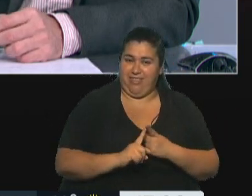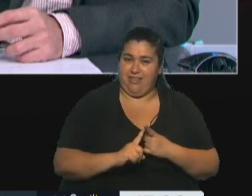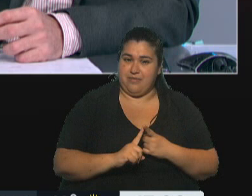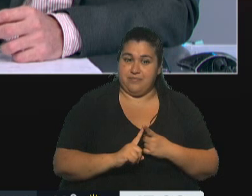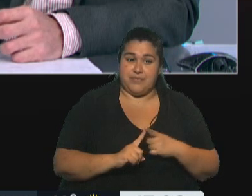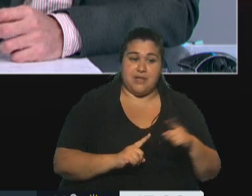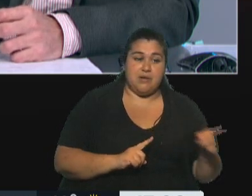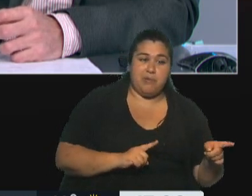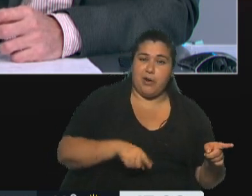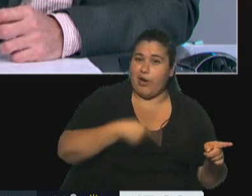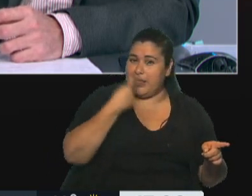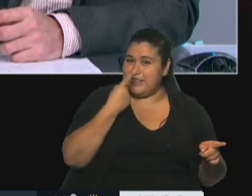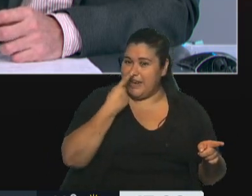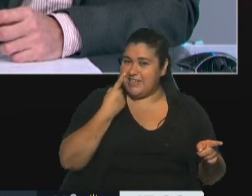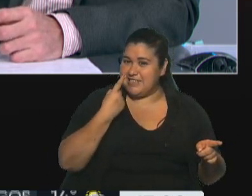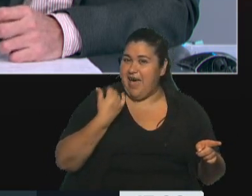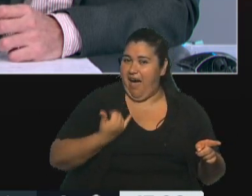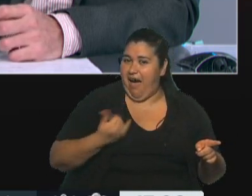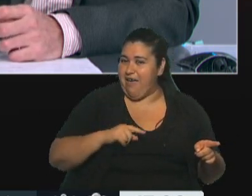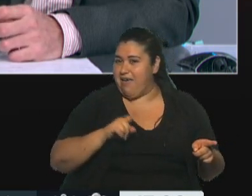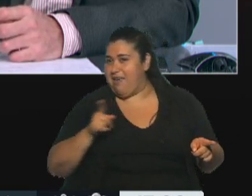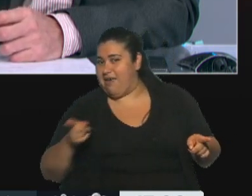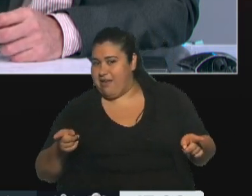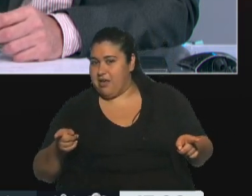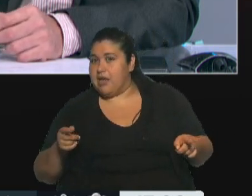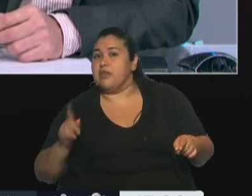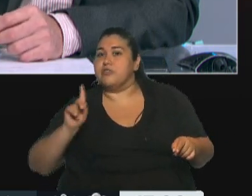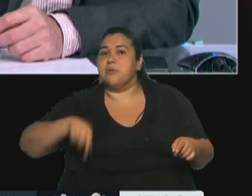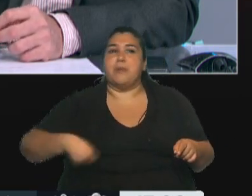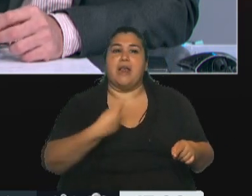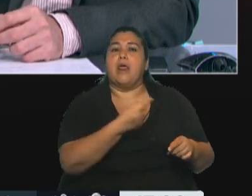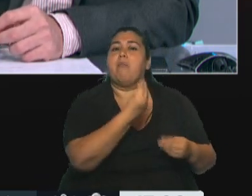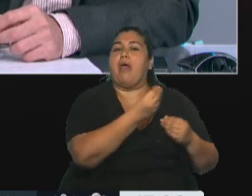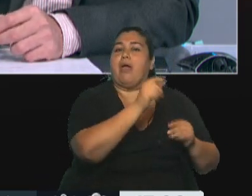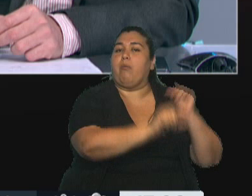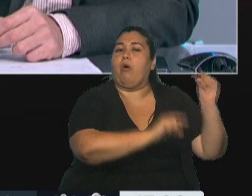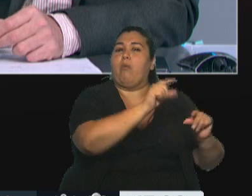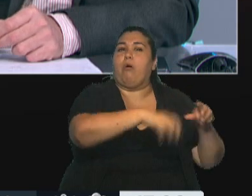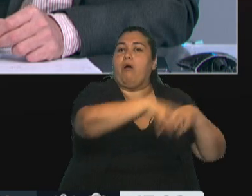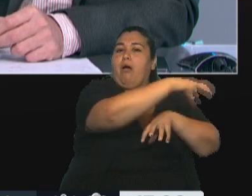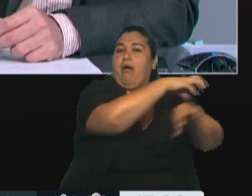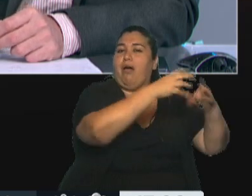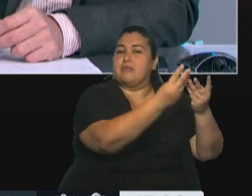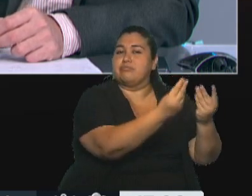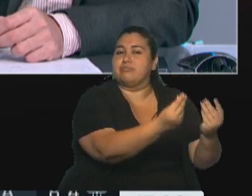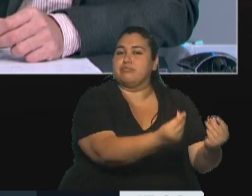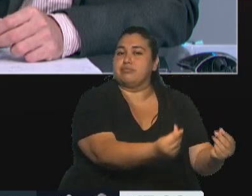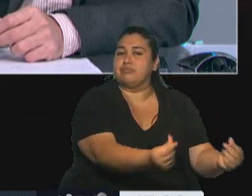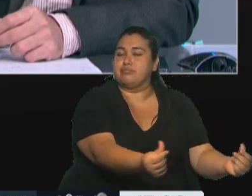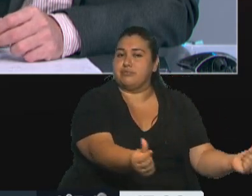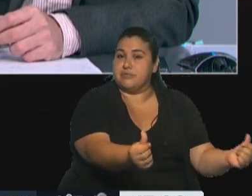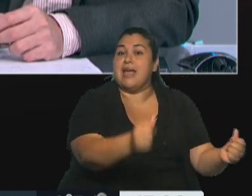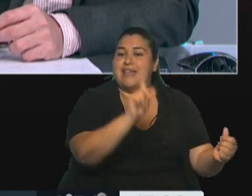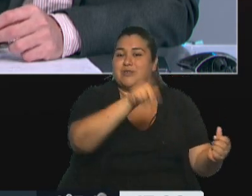comunidad de intereses está vinculada al desmantelamiento y a los controles que supone una política de